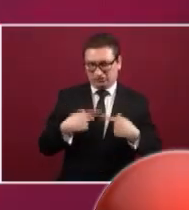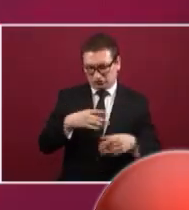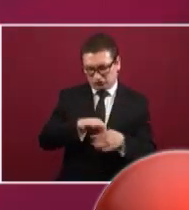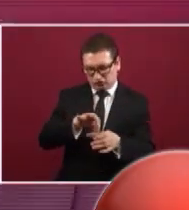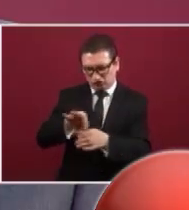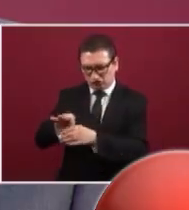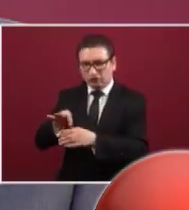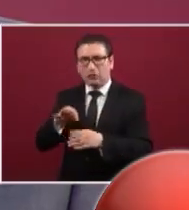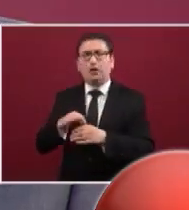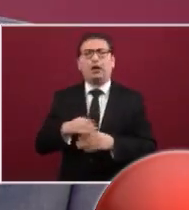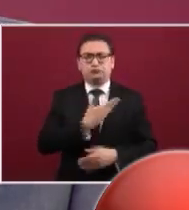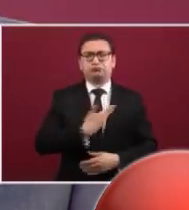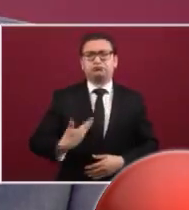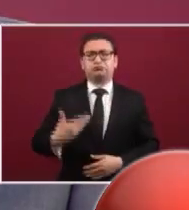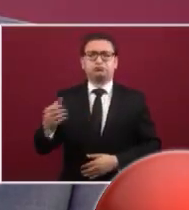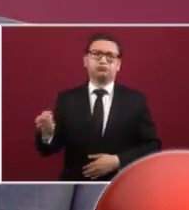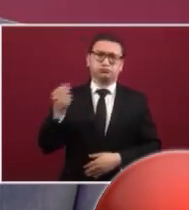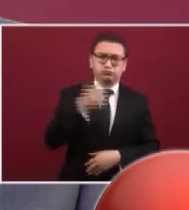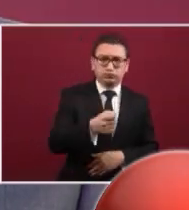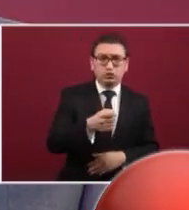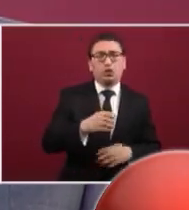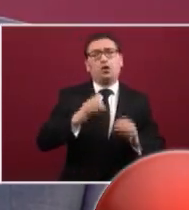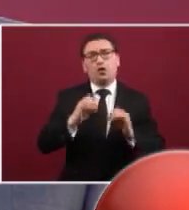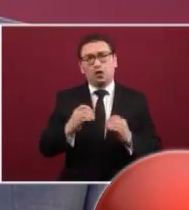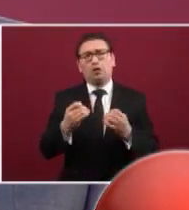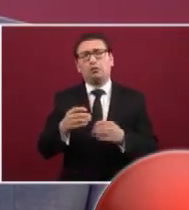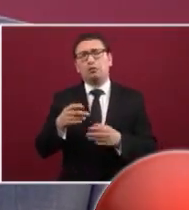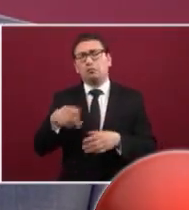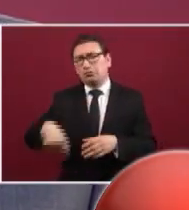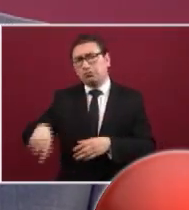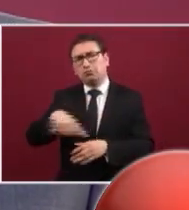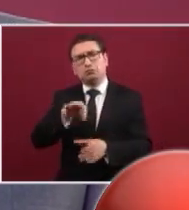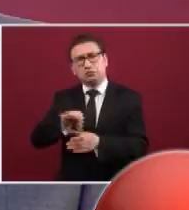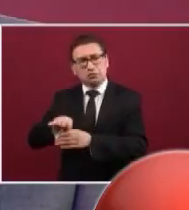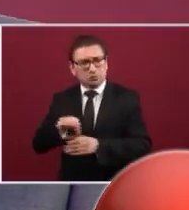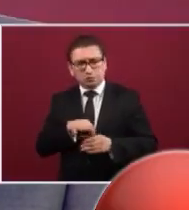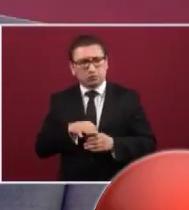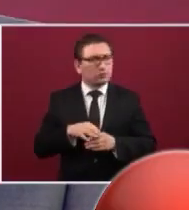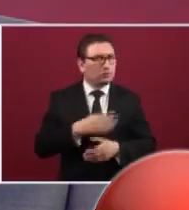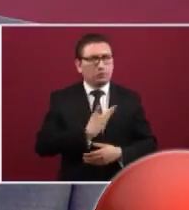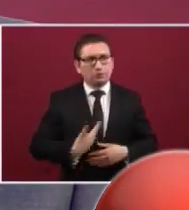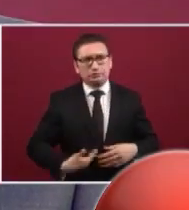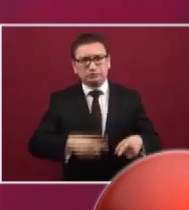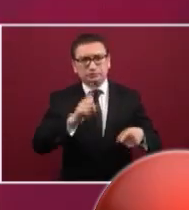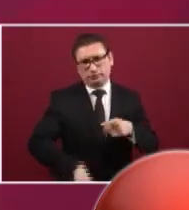Entonces, es interesante, porque no es solo la democracia